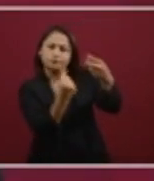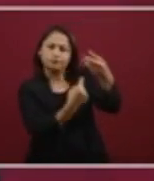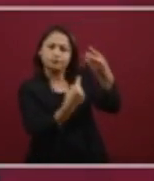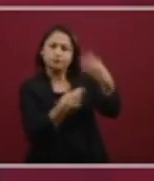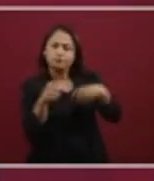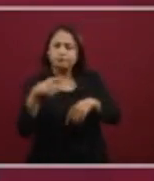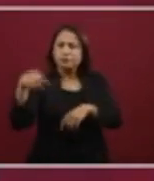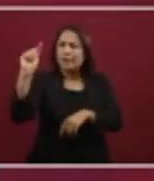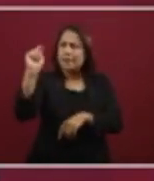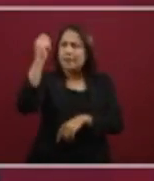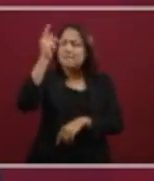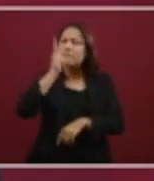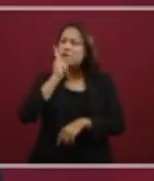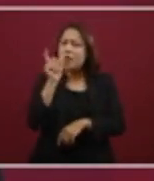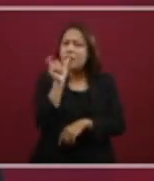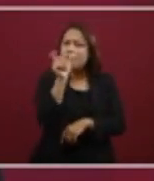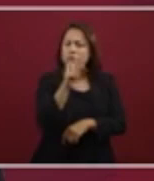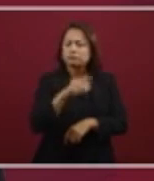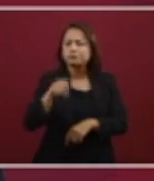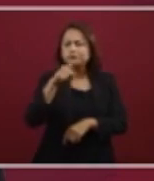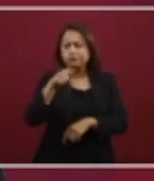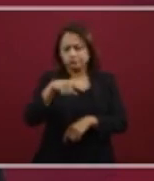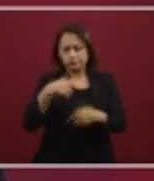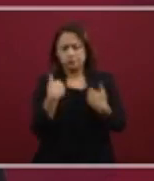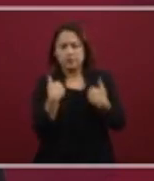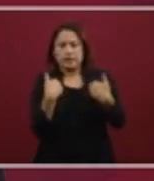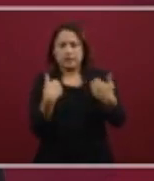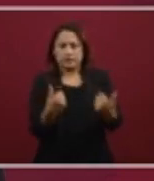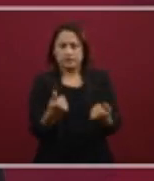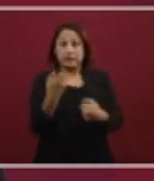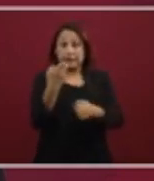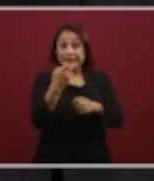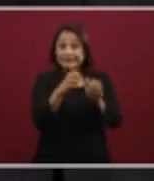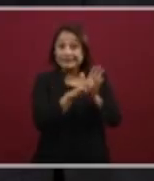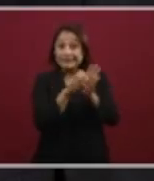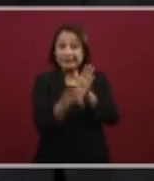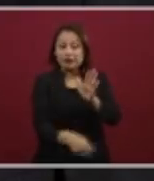técnicamente, porque esto va a servir de ejemplo